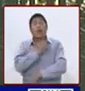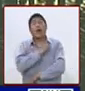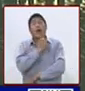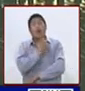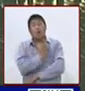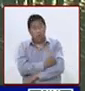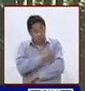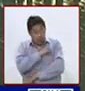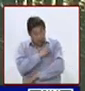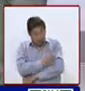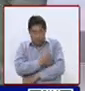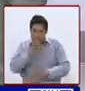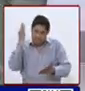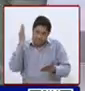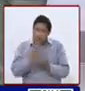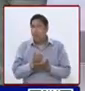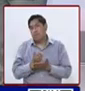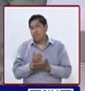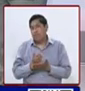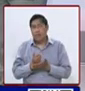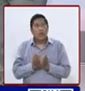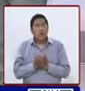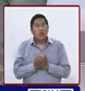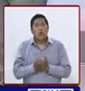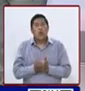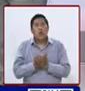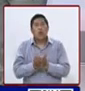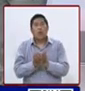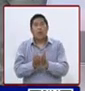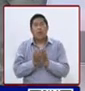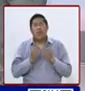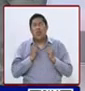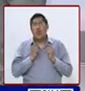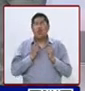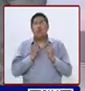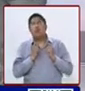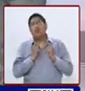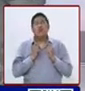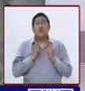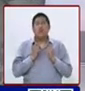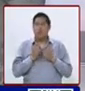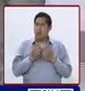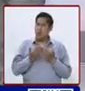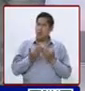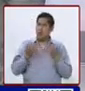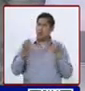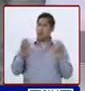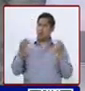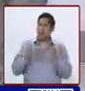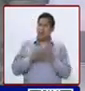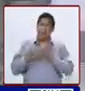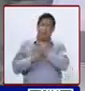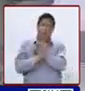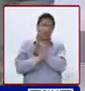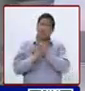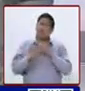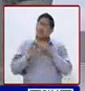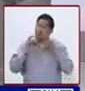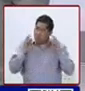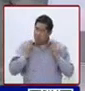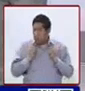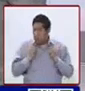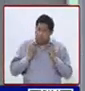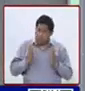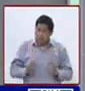que poner un alto a esto porque Copacabana es un lugar turístico. Uh-huh. Imagina cómo tratan así a los turistas. Bueno, y para